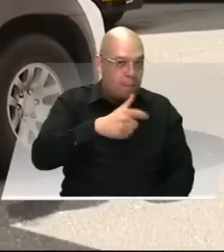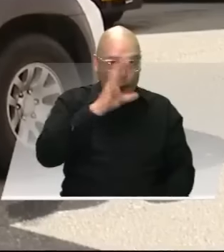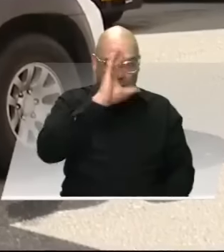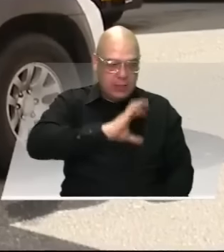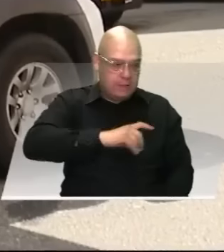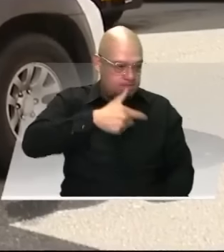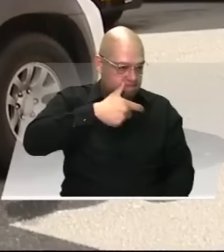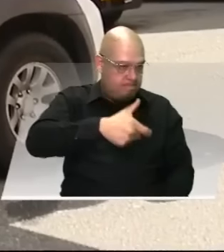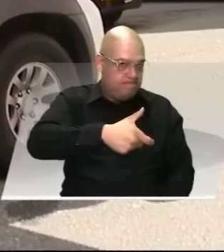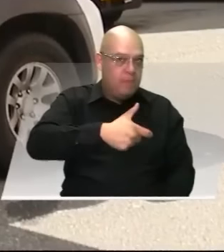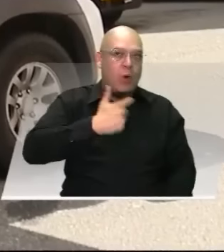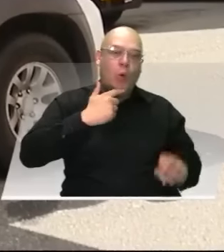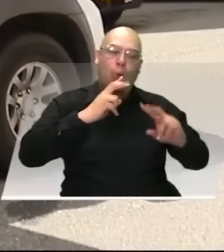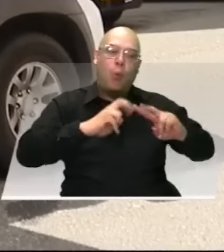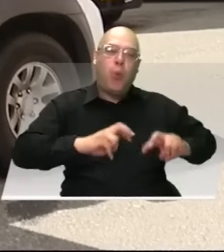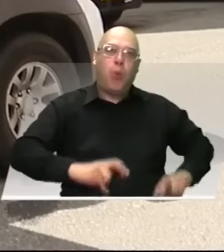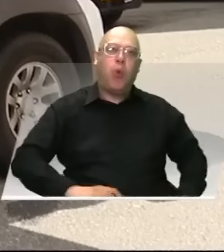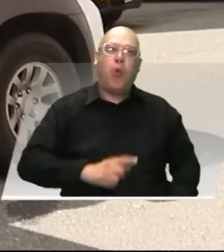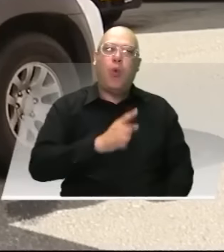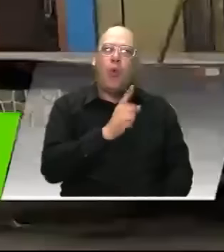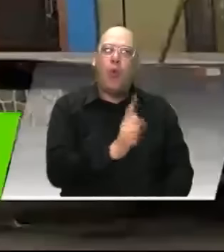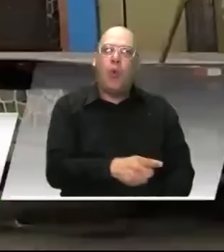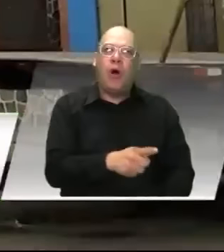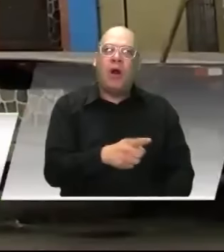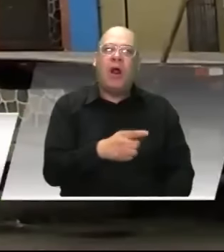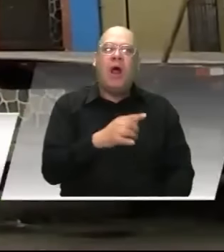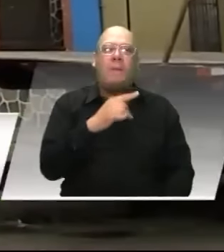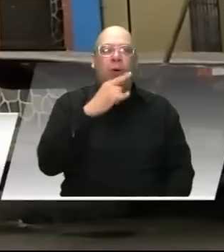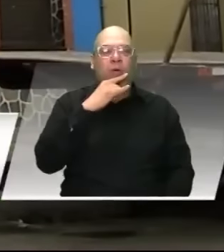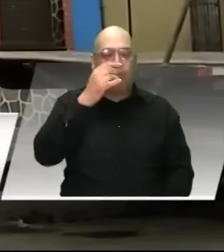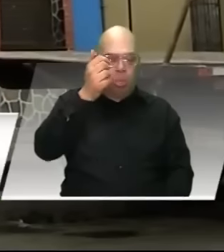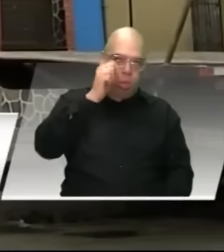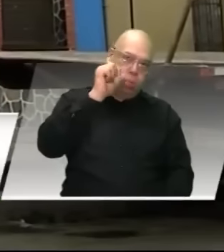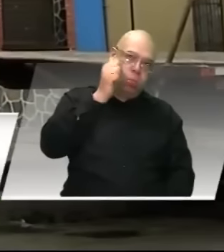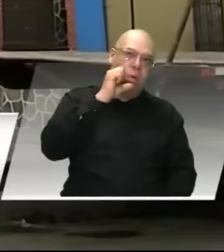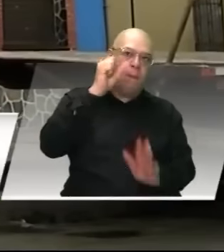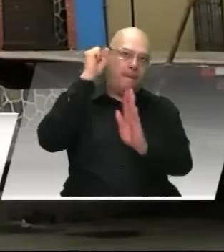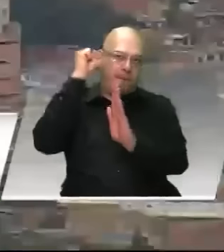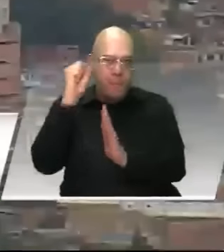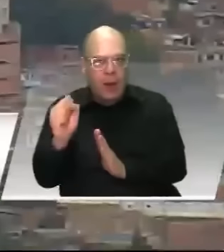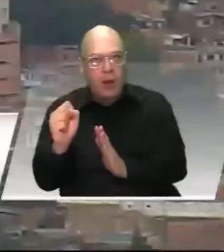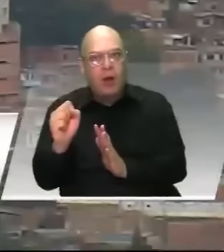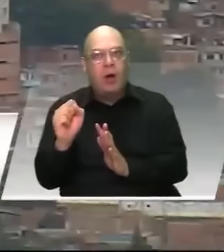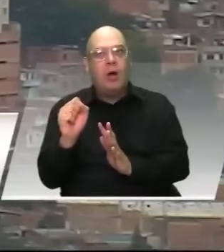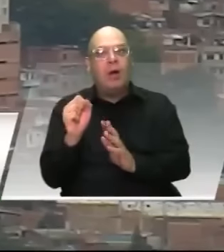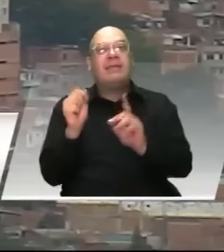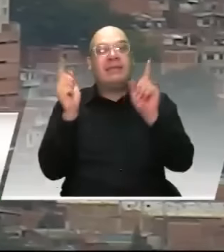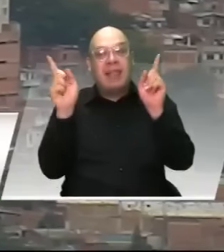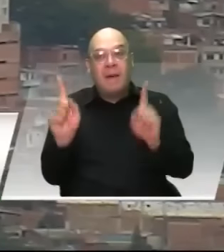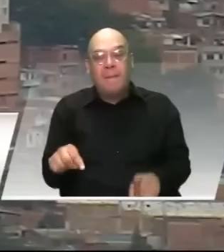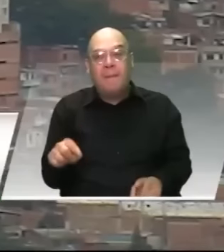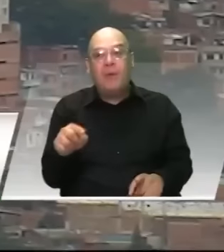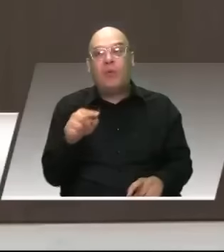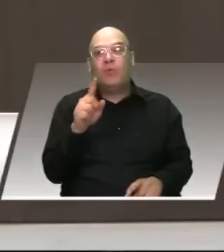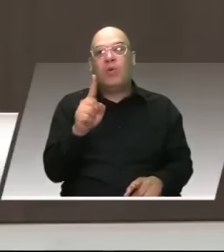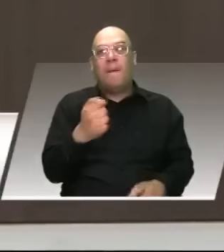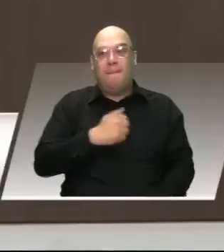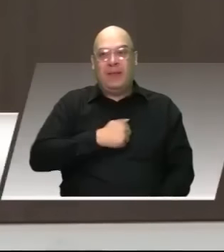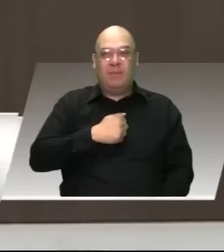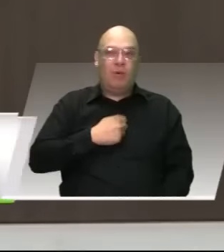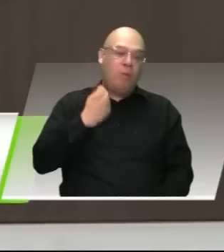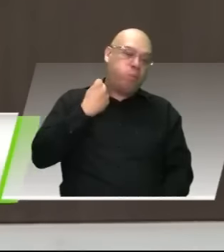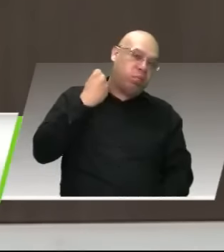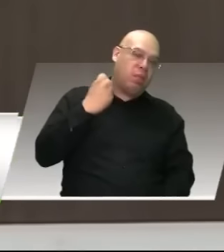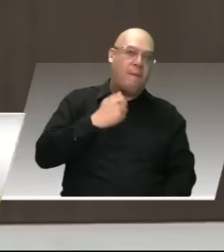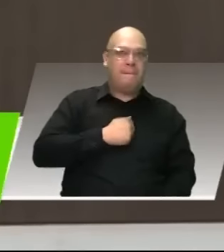siendo investigado para determinar si estuvo bajo los efectos del alcohol al momento de atacar a la mujer. Además, habría tratado de quitarse la vida. Allí llegan